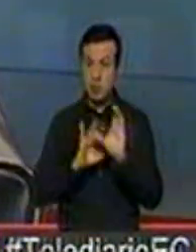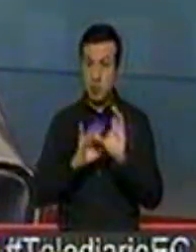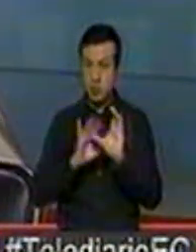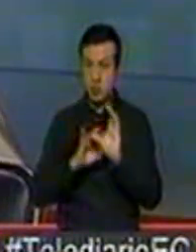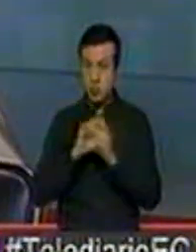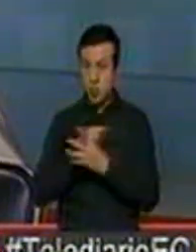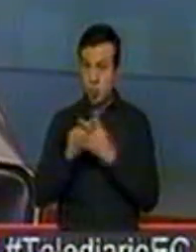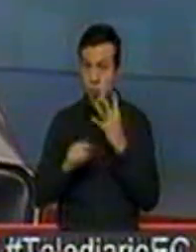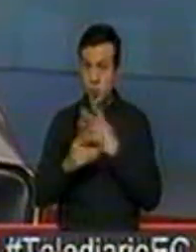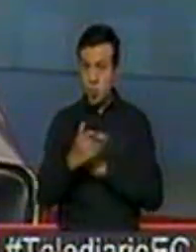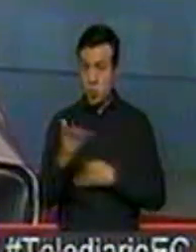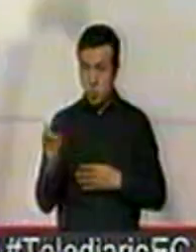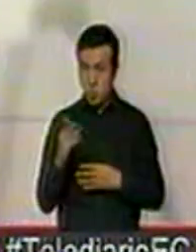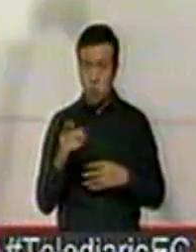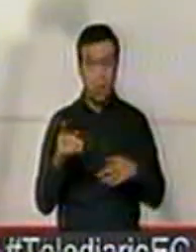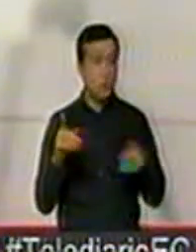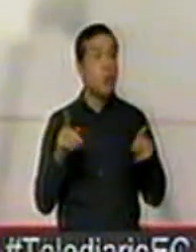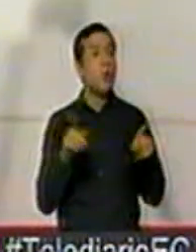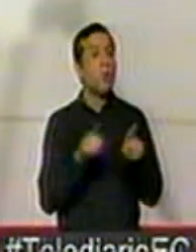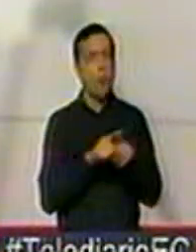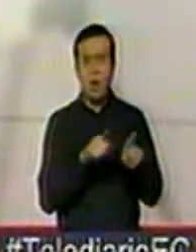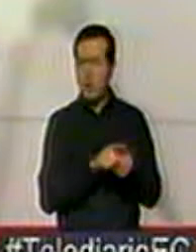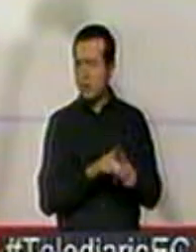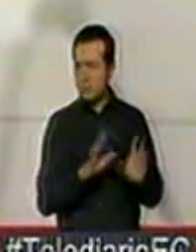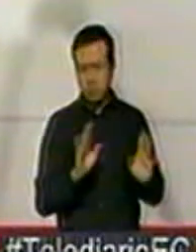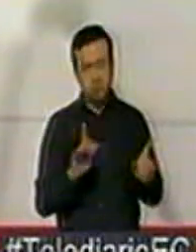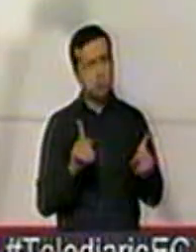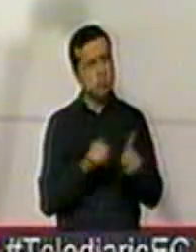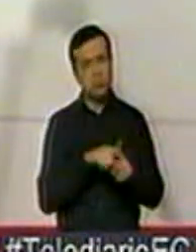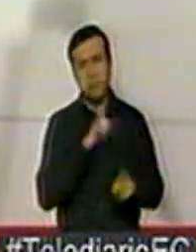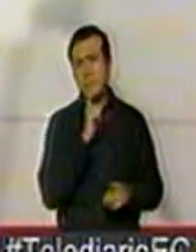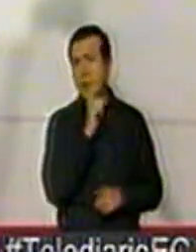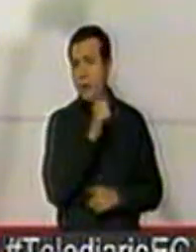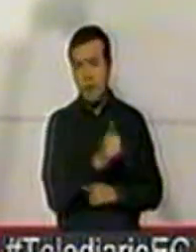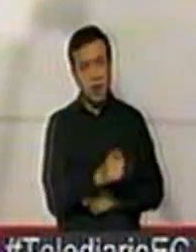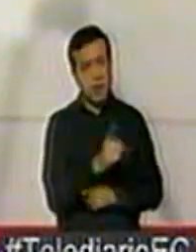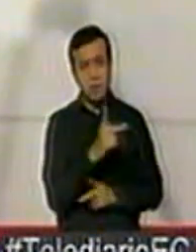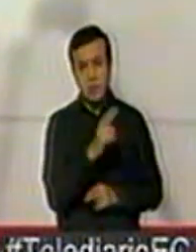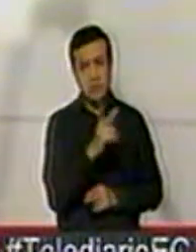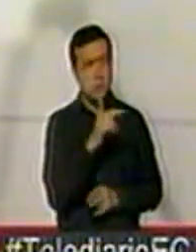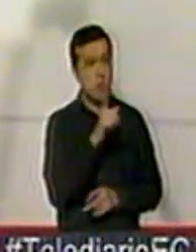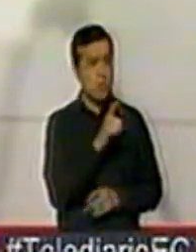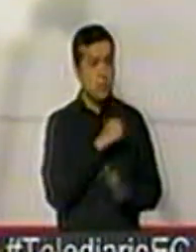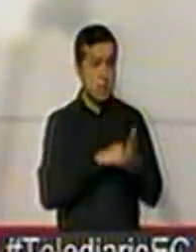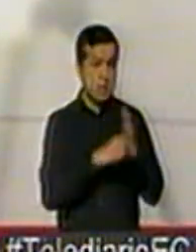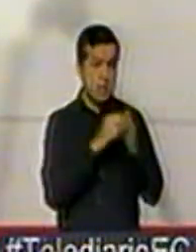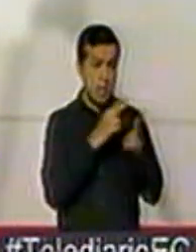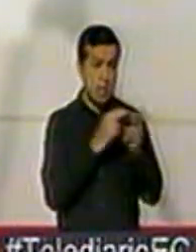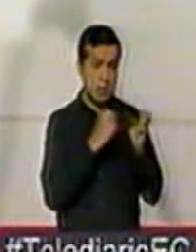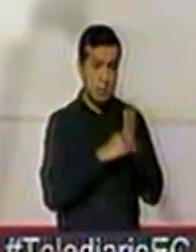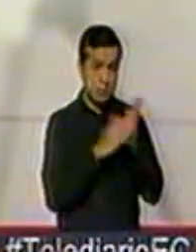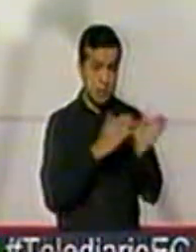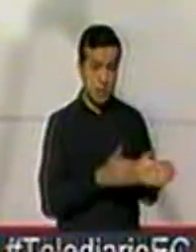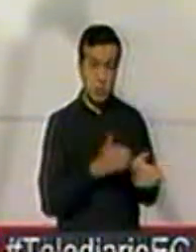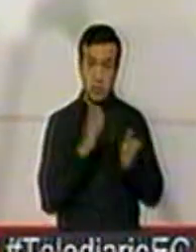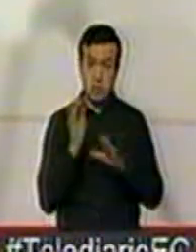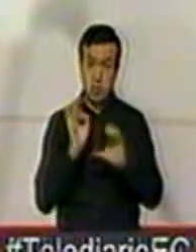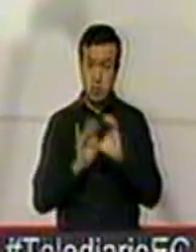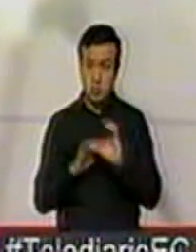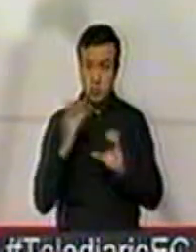y Control Social. Sí, esto es en realidad más o menos la misma figura. Quizás los argumentos son un